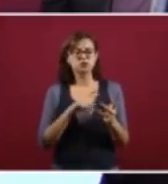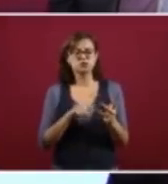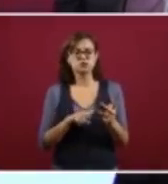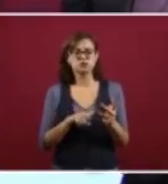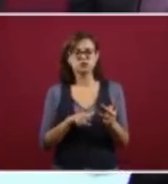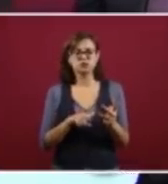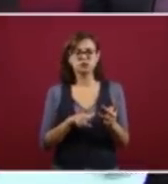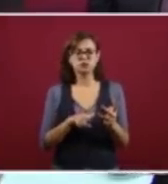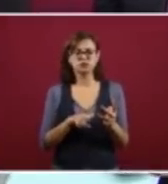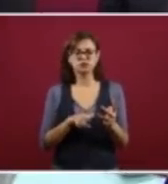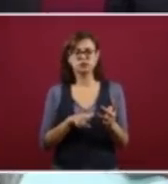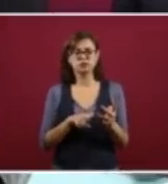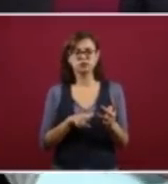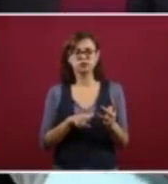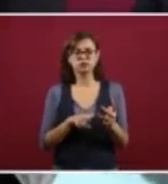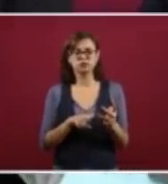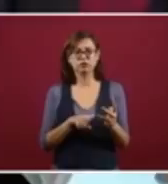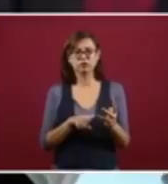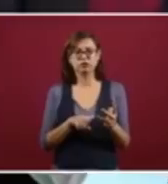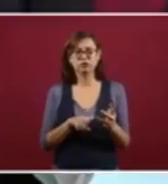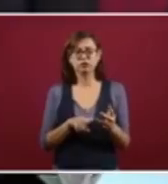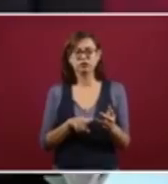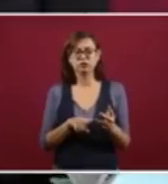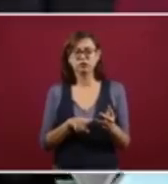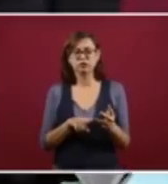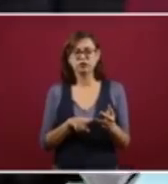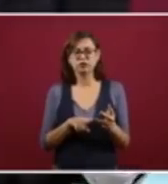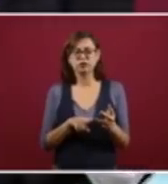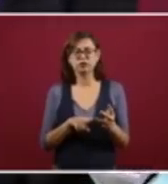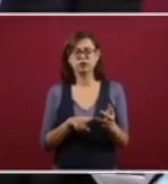mayor de la Federación,